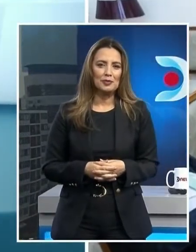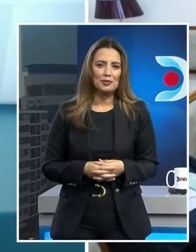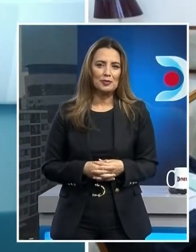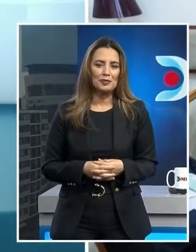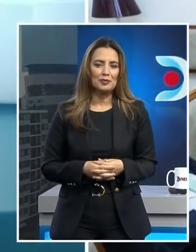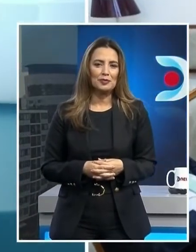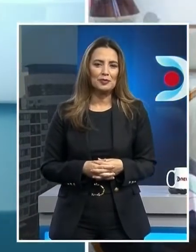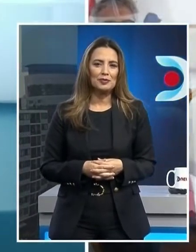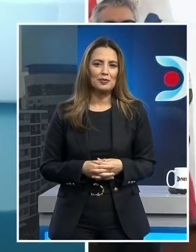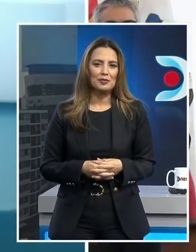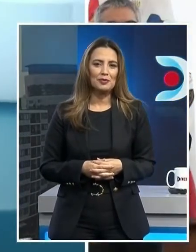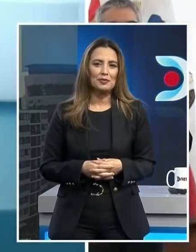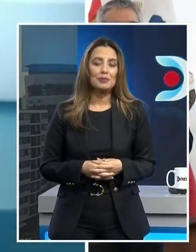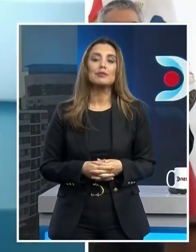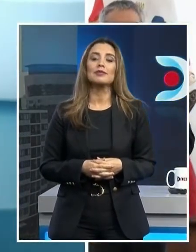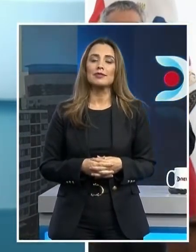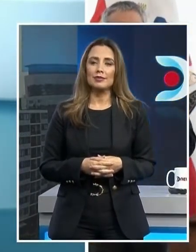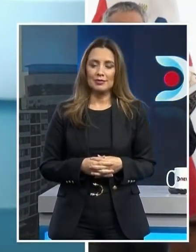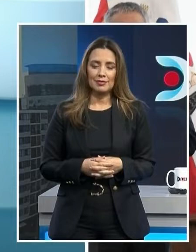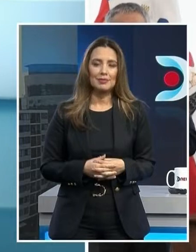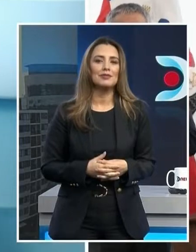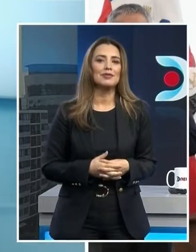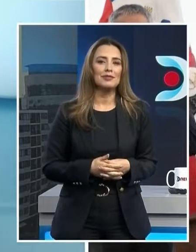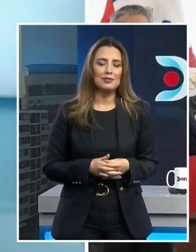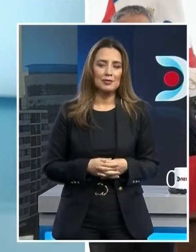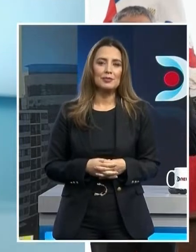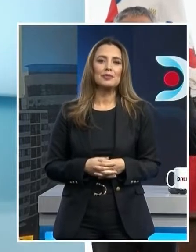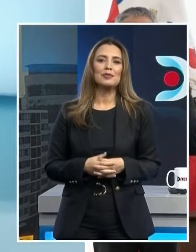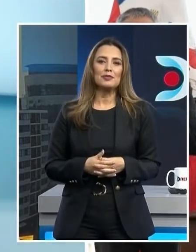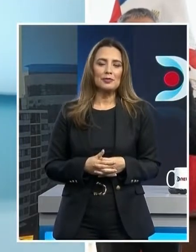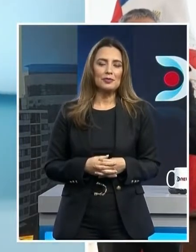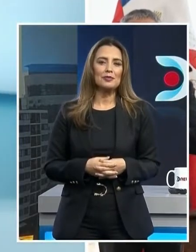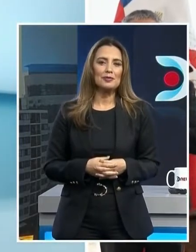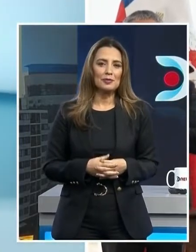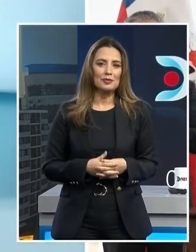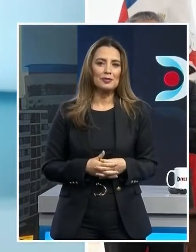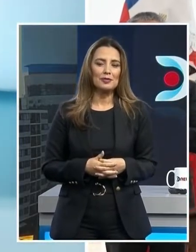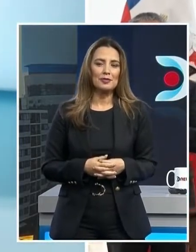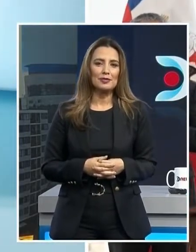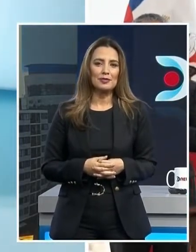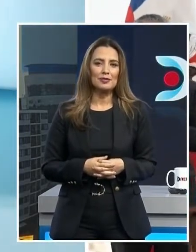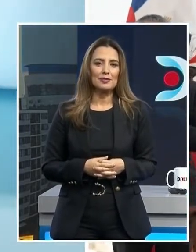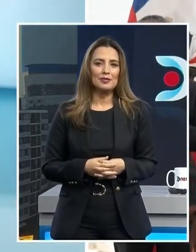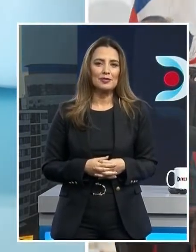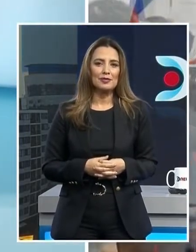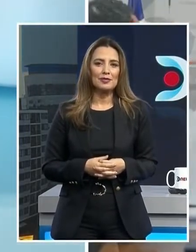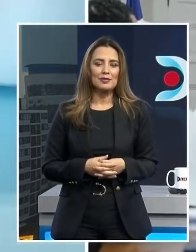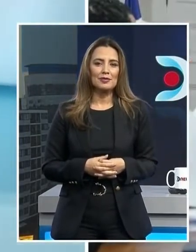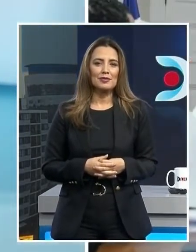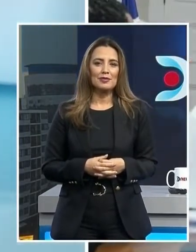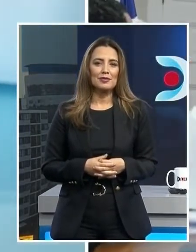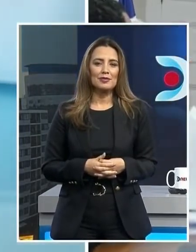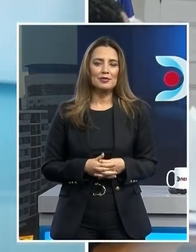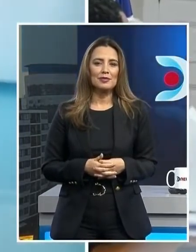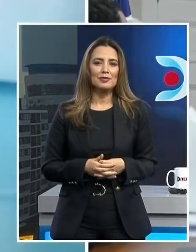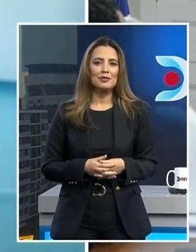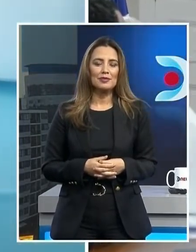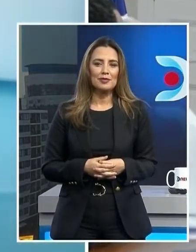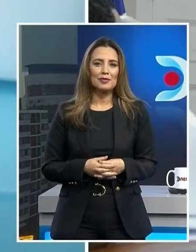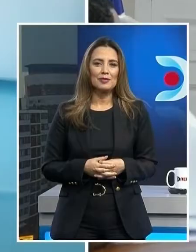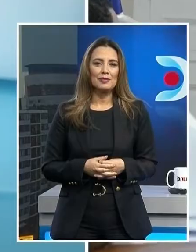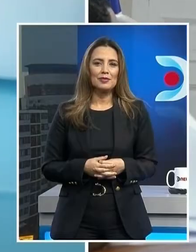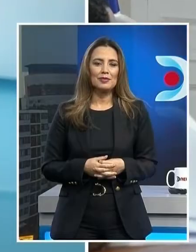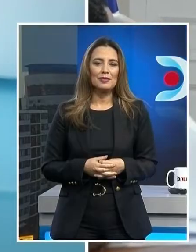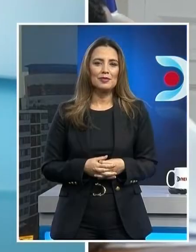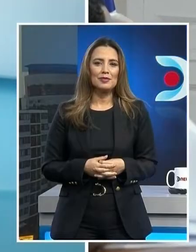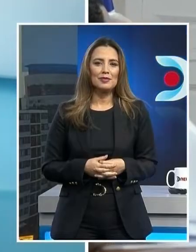ella está sola, ¿cierto? Acuérdate que ella es del PPD, de la Concertación, está sola ahí, ¿cierto? En el ministerio. Y